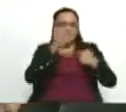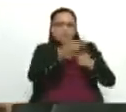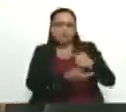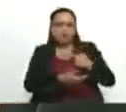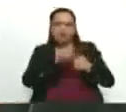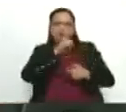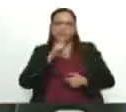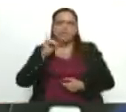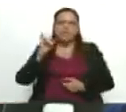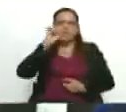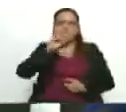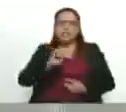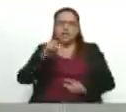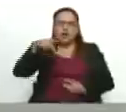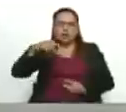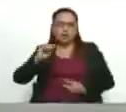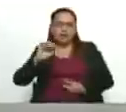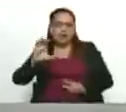Ispac.